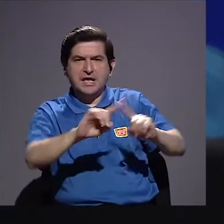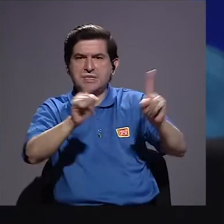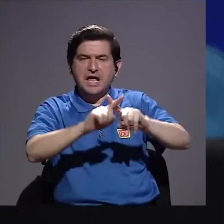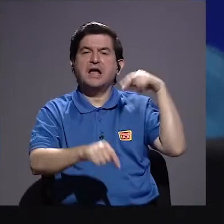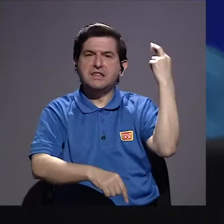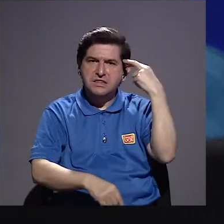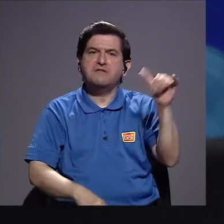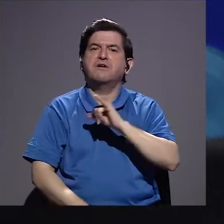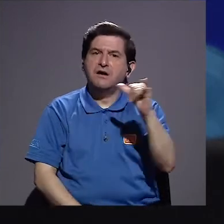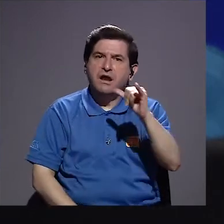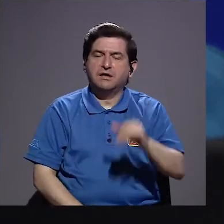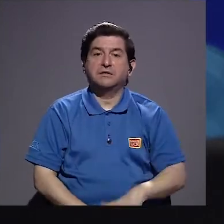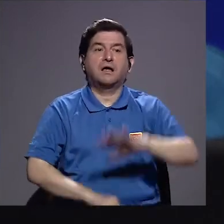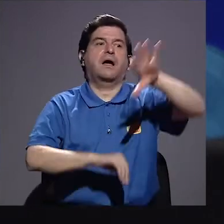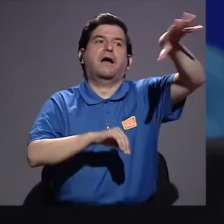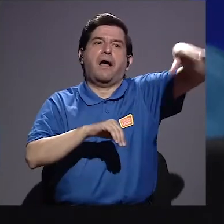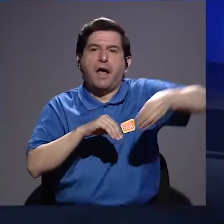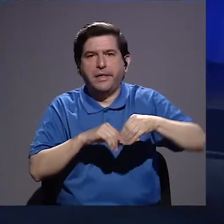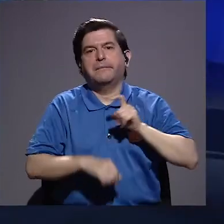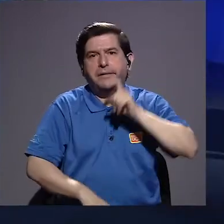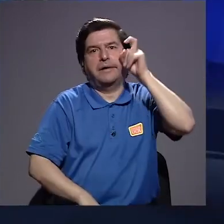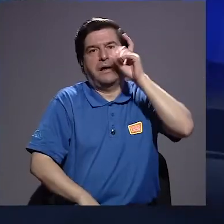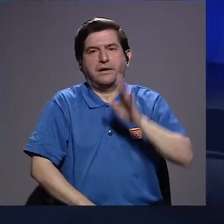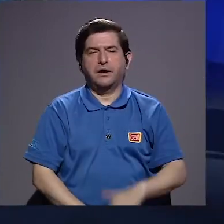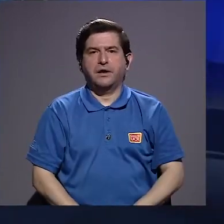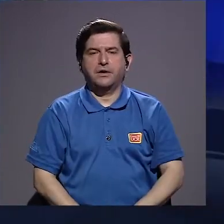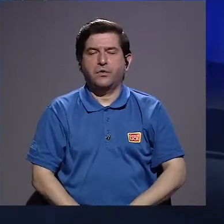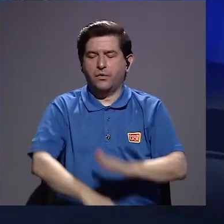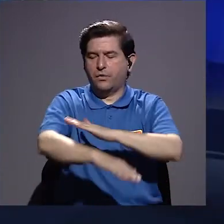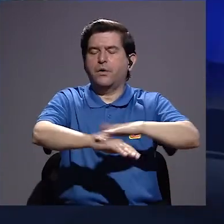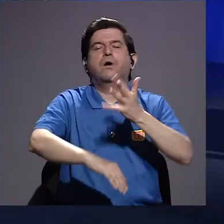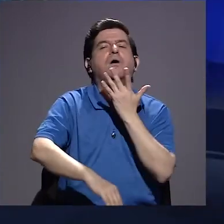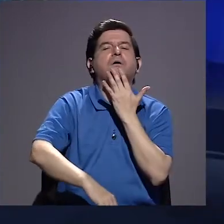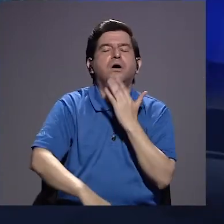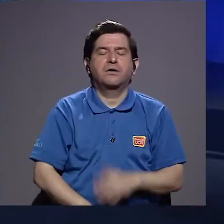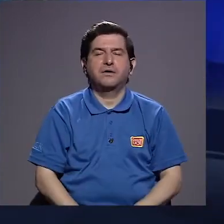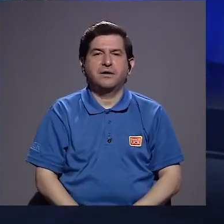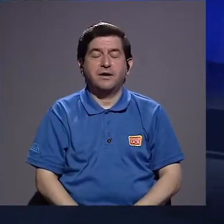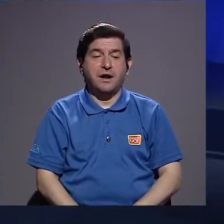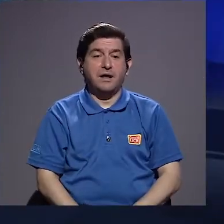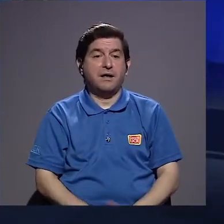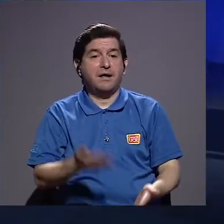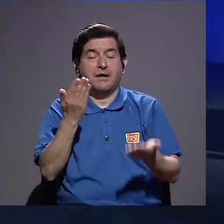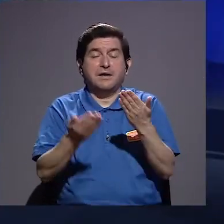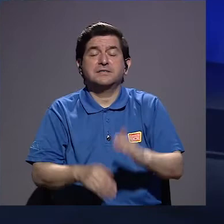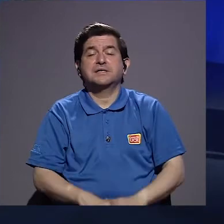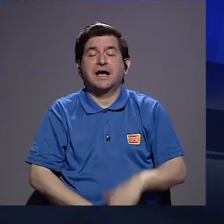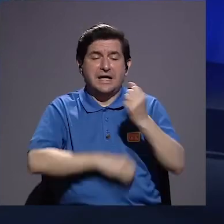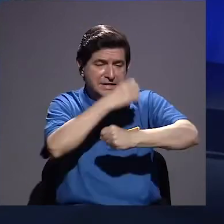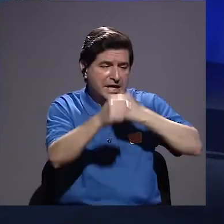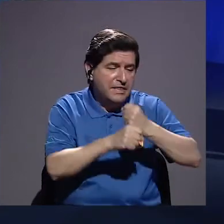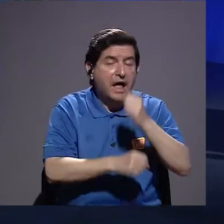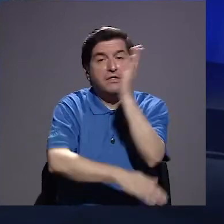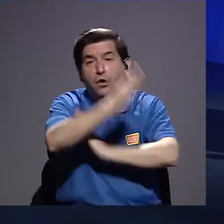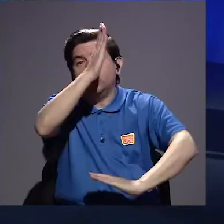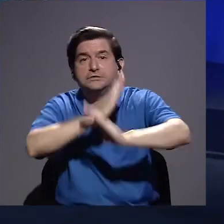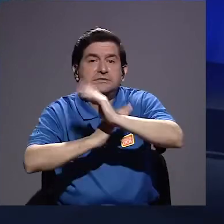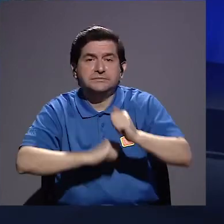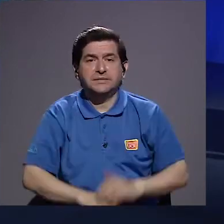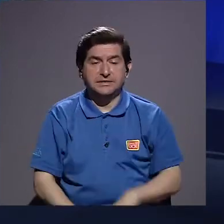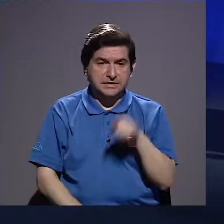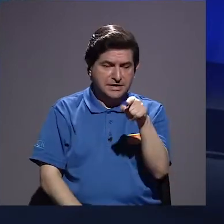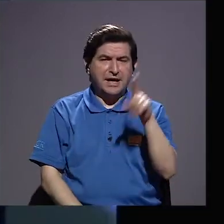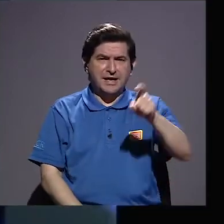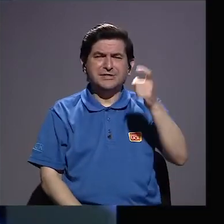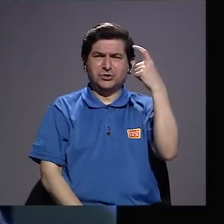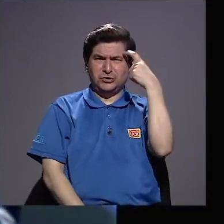que es discriminada por muchas otras razones, además del género, ¿verdad? Está la raza, la etnia, la edad, la